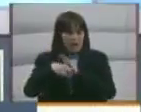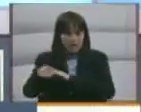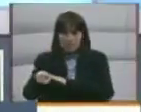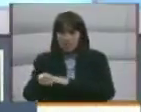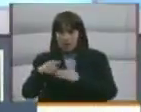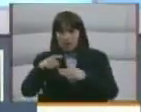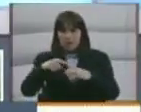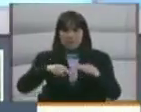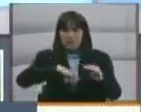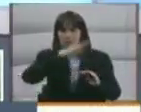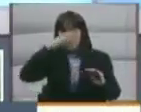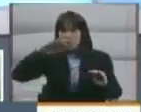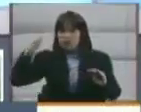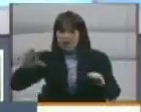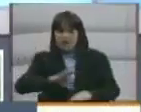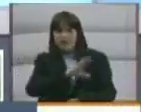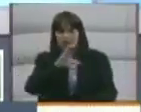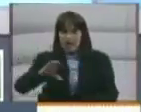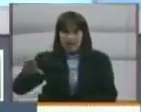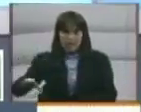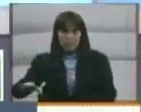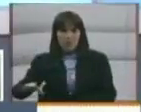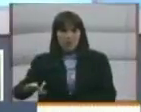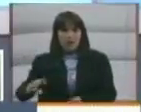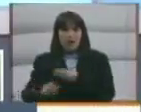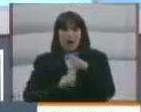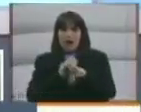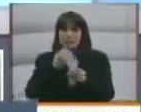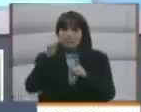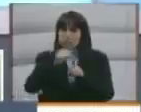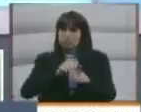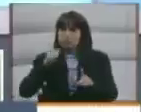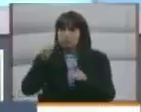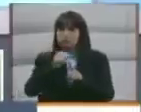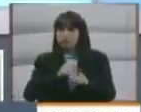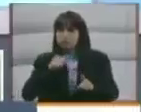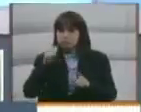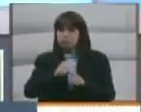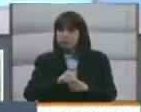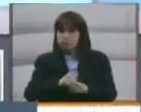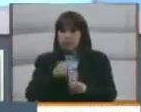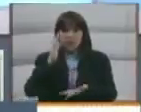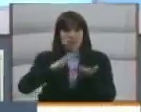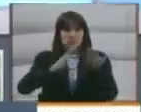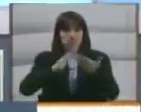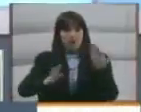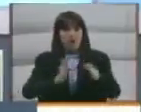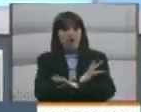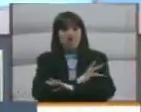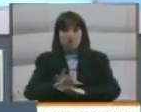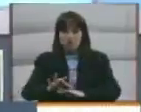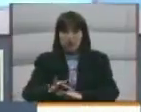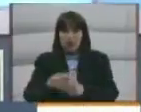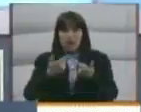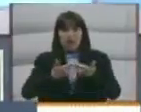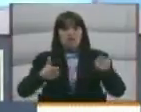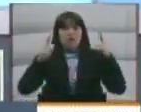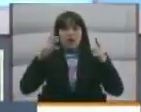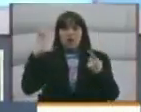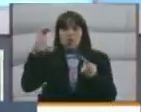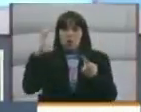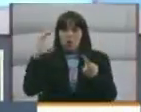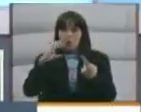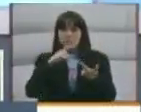montañas, del Caribe, del Altiplano, y salieron de nuestras fronteras a liberar a Colombia, a lo que es